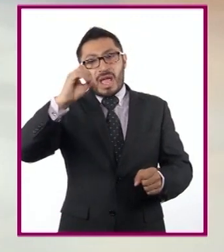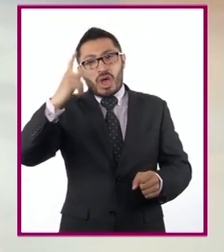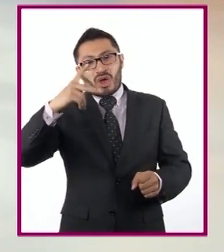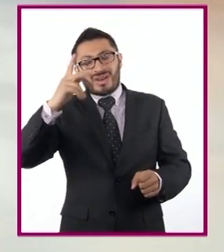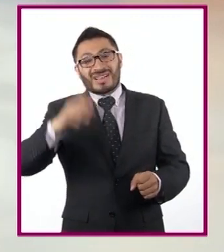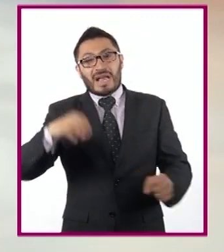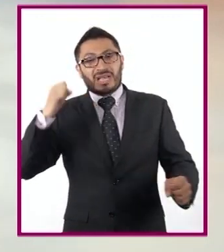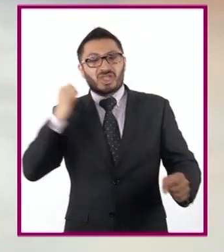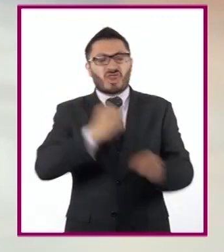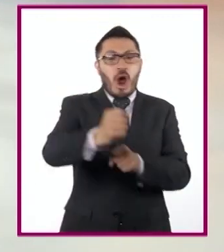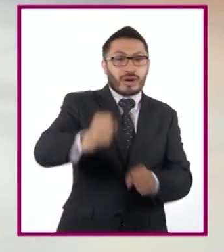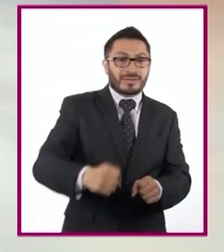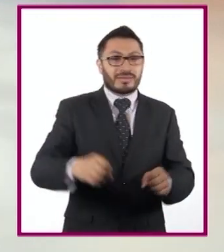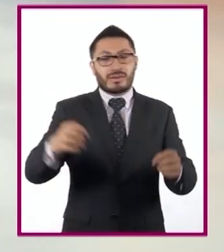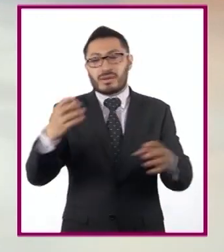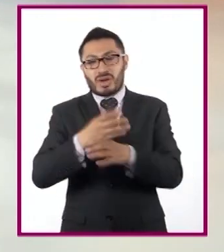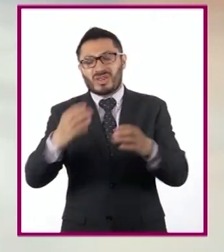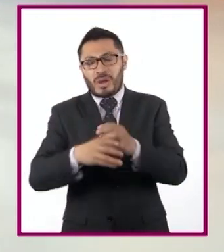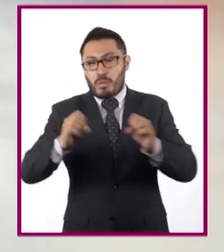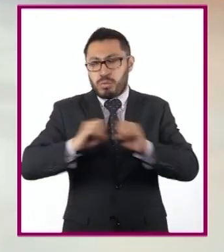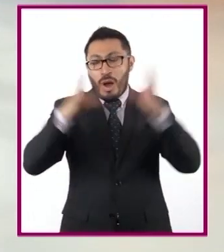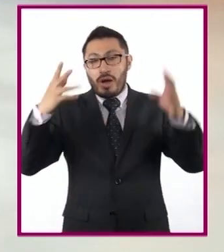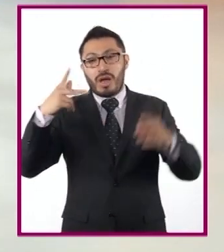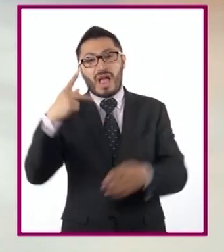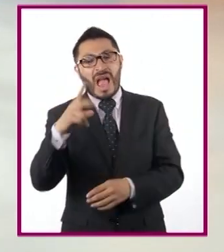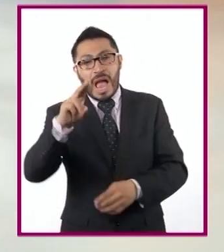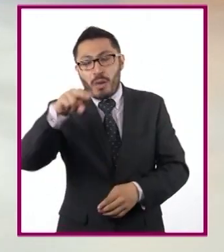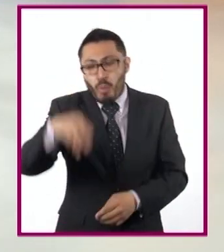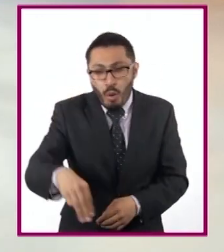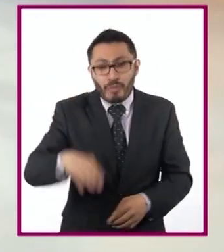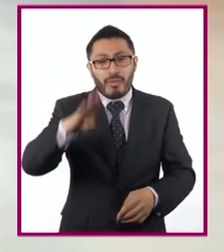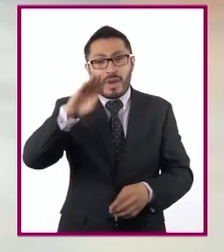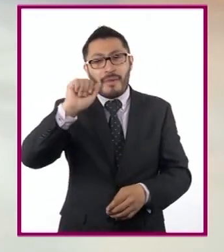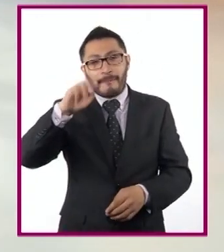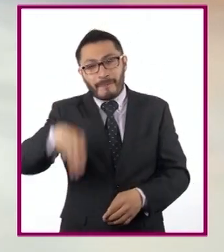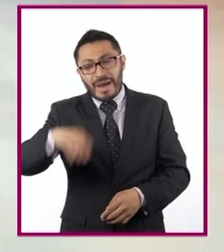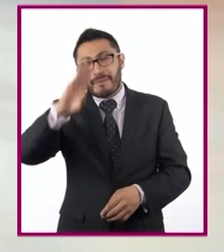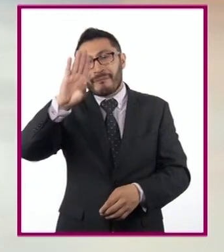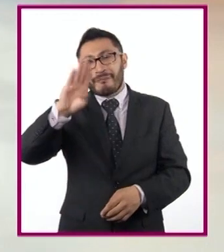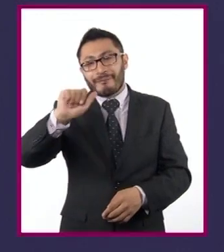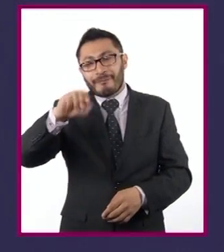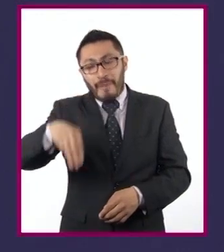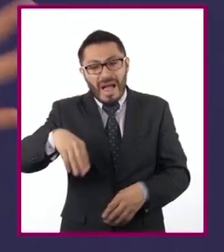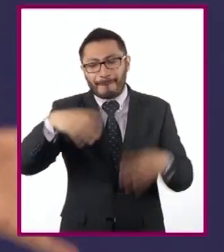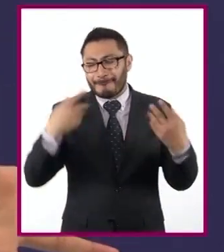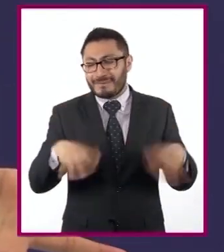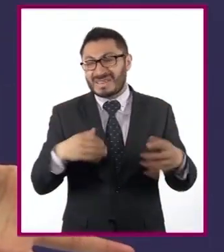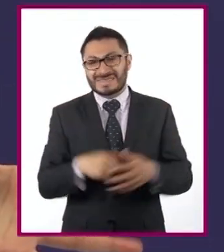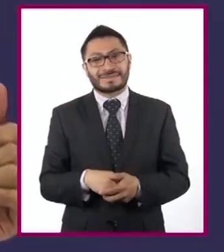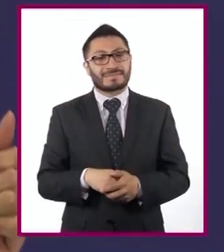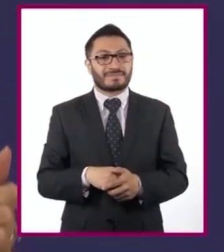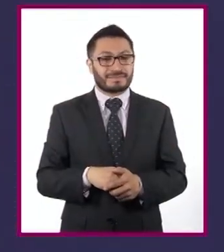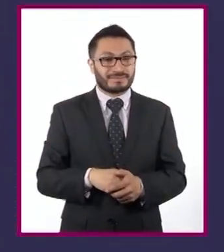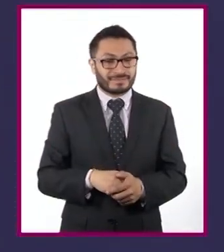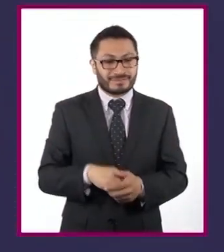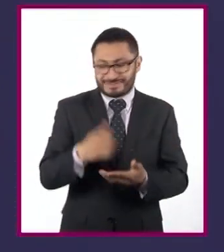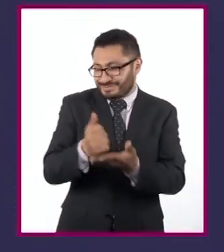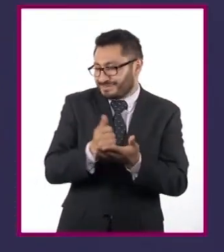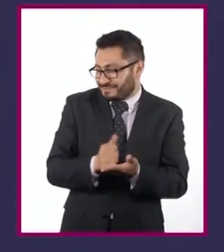estallido de un artefacto, ¡pum!, ¡bam, bang! ¿Me ayudas a la siguiente, Nadia? Claro que sí,